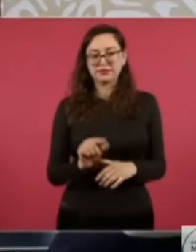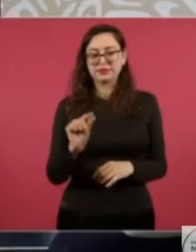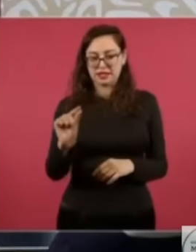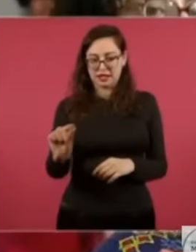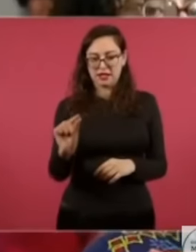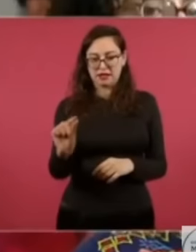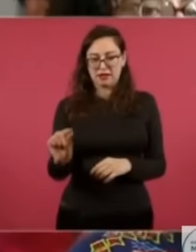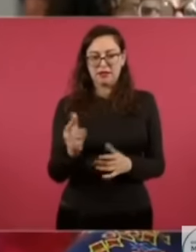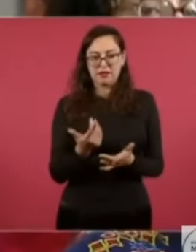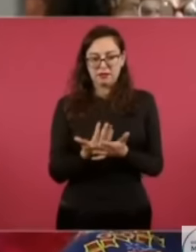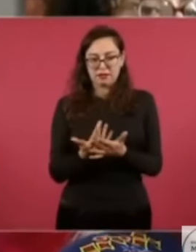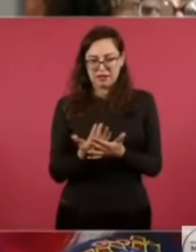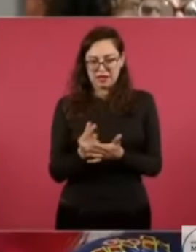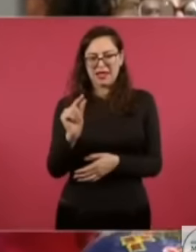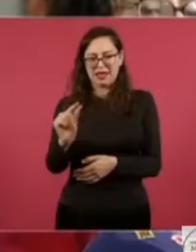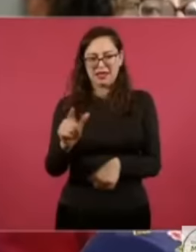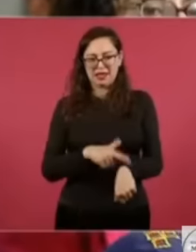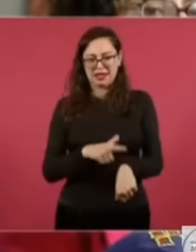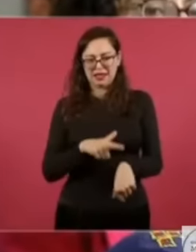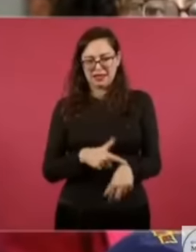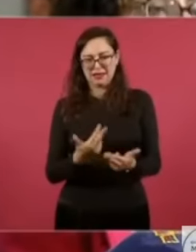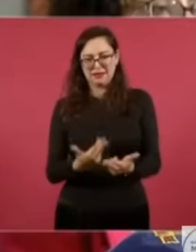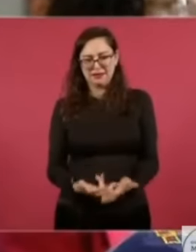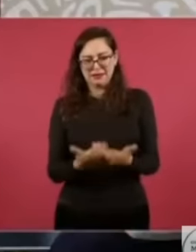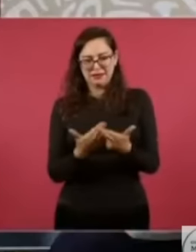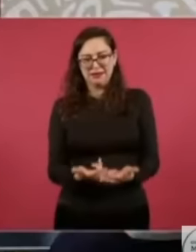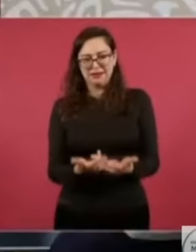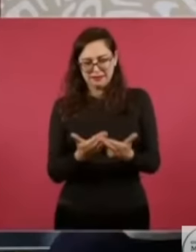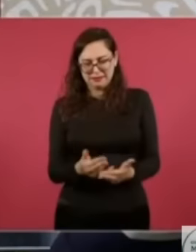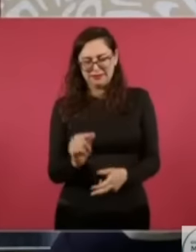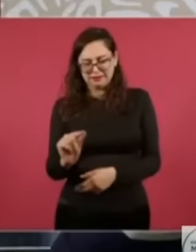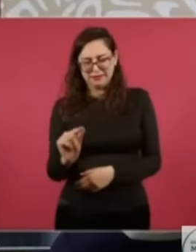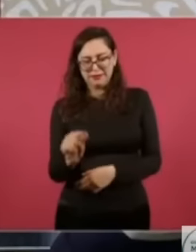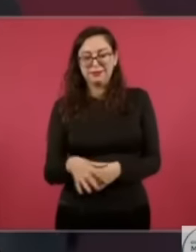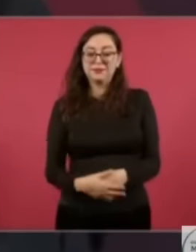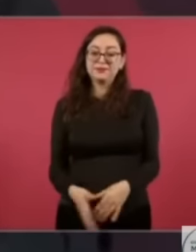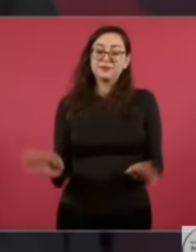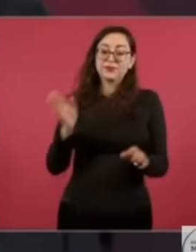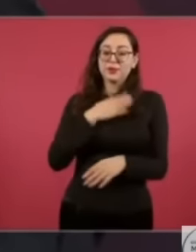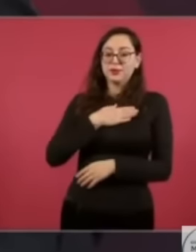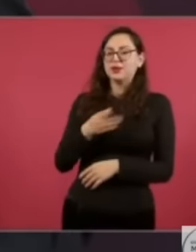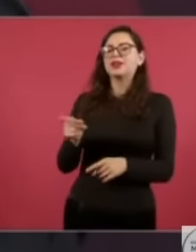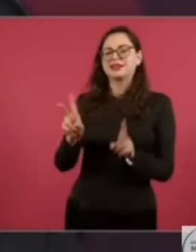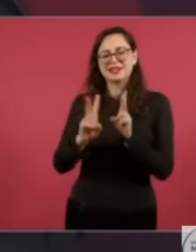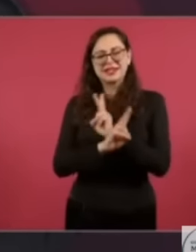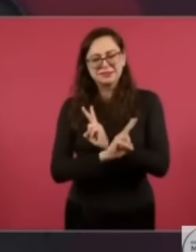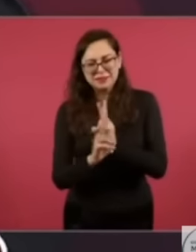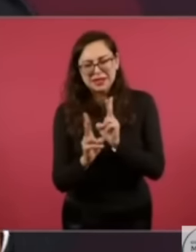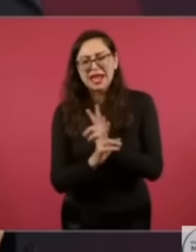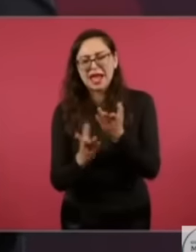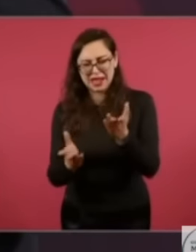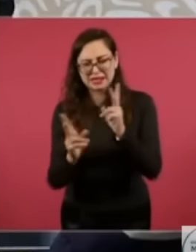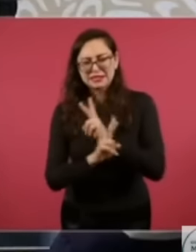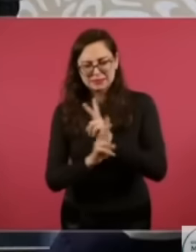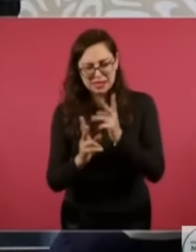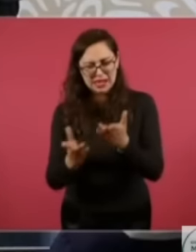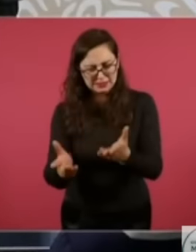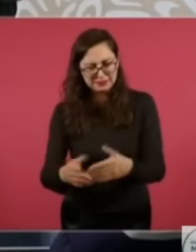Espérate, mientras si la encuentran. Tenemos tiempo. Ah, bueno. Espérate. Ah, bueno. Además, agarras aire. Si tenemos tiempo, está muy bien. Si tenemos